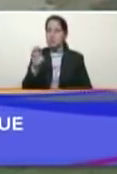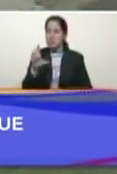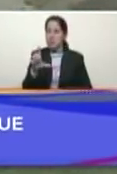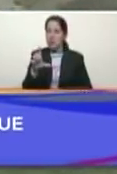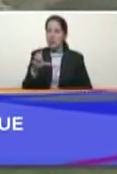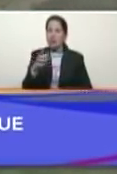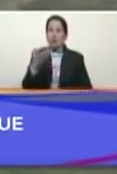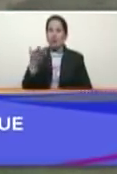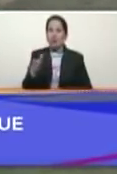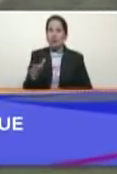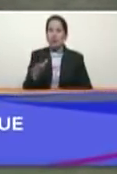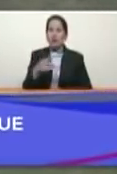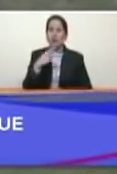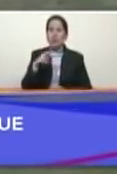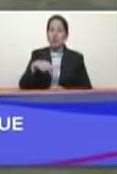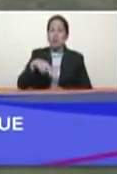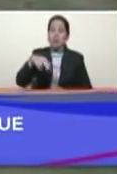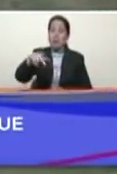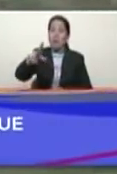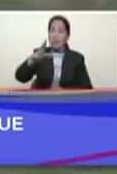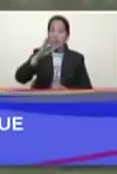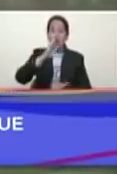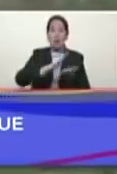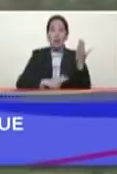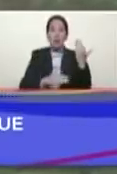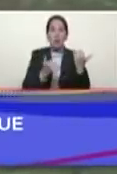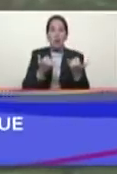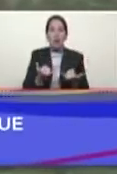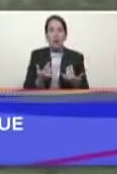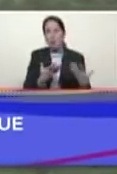De repente nos vamos caminando por aquí una columna ahora.